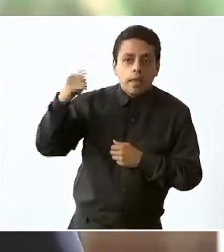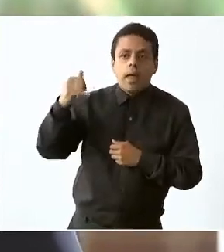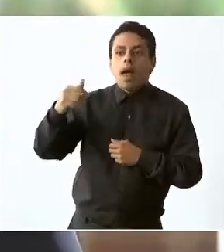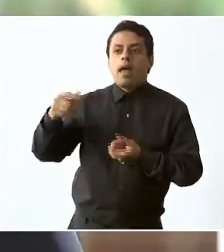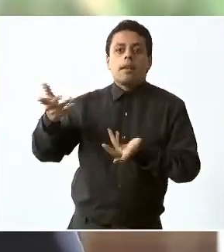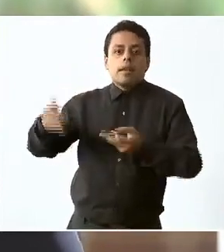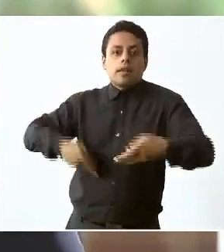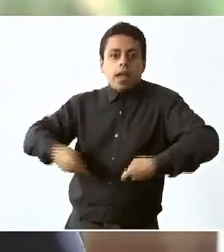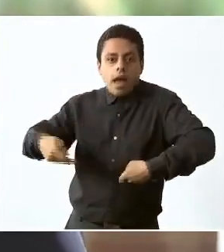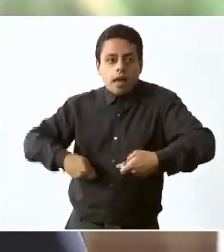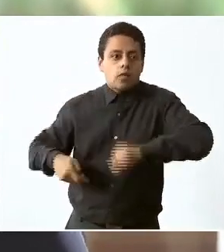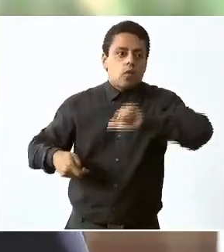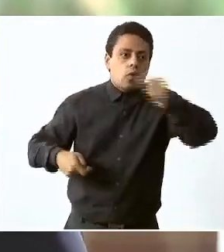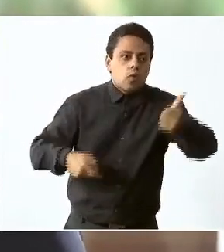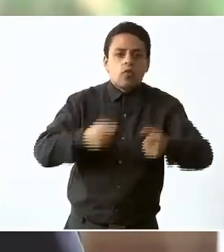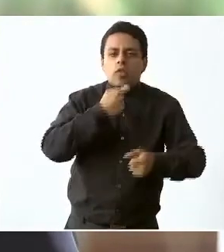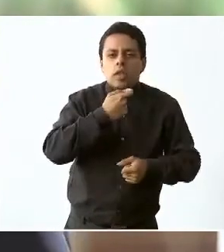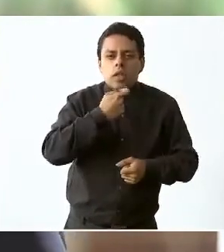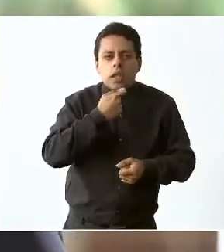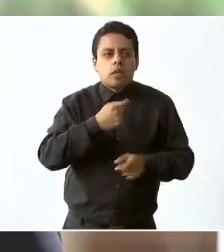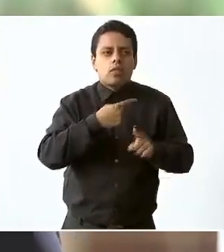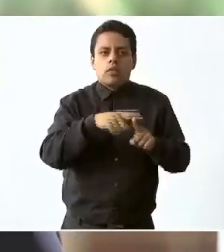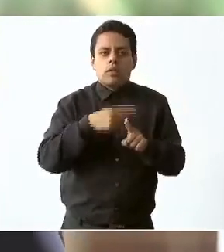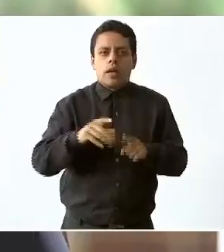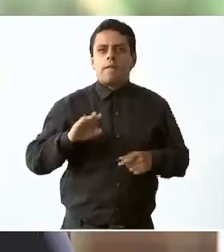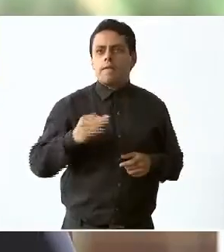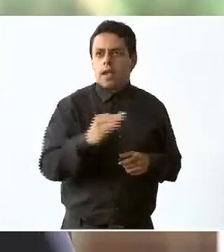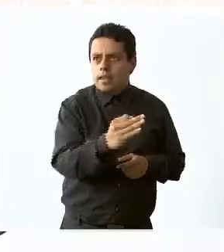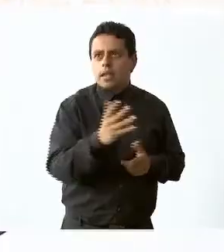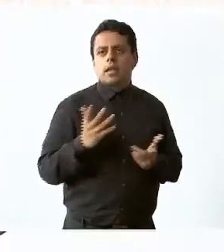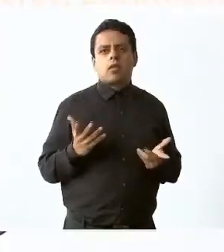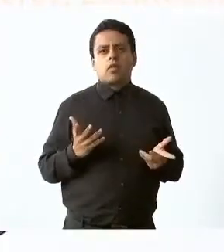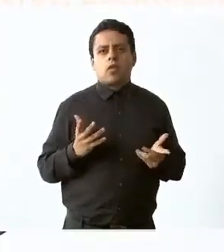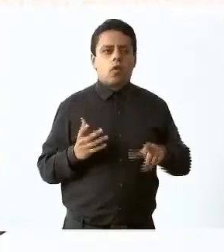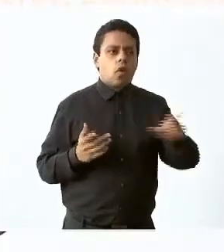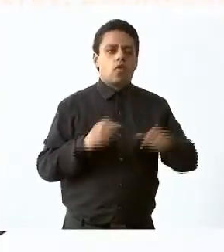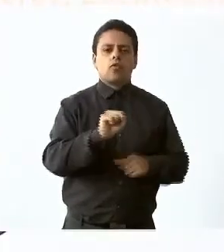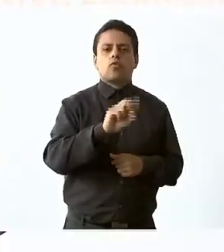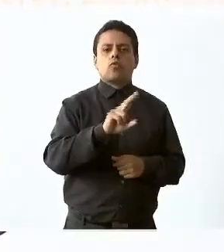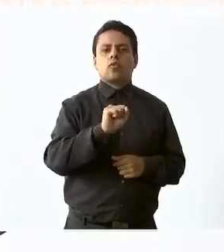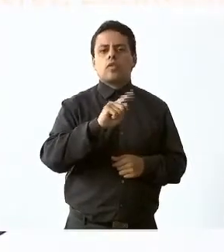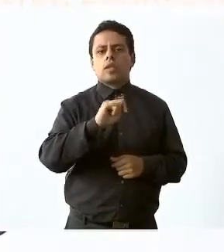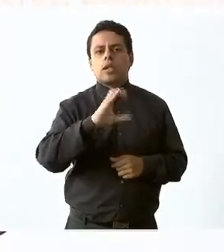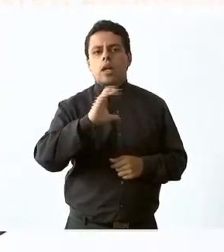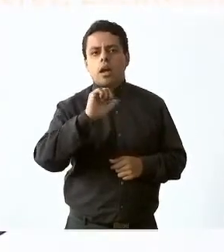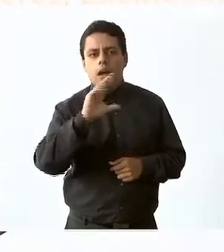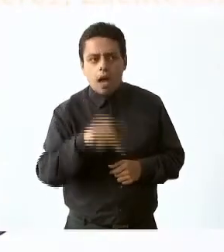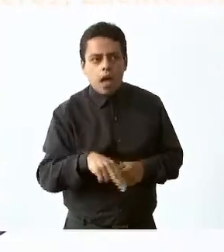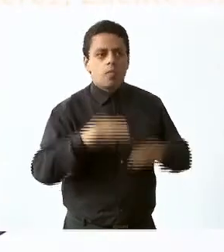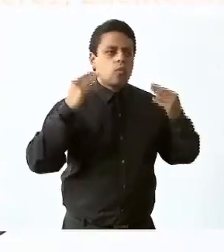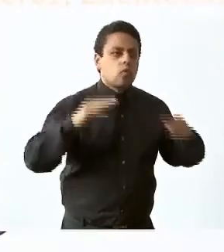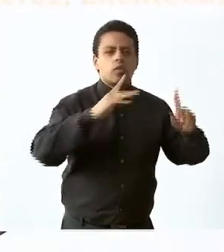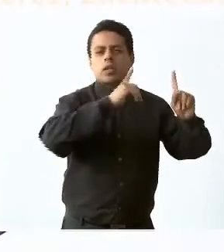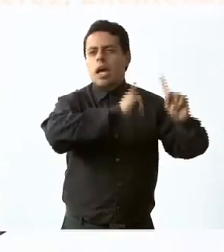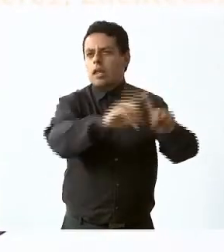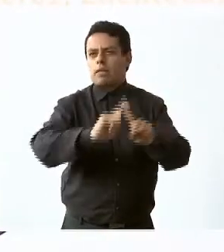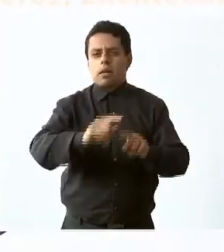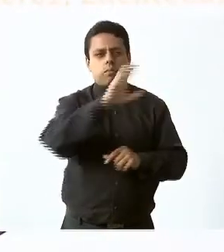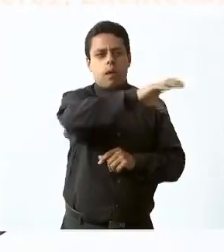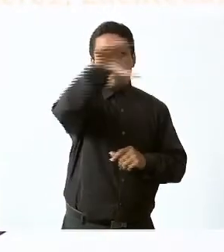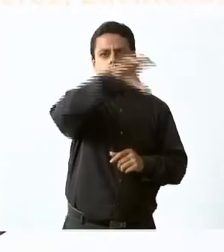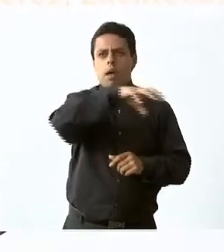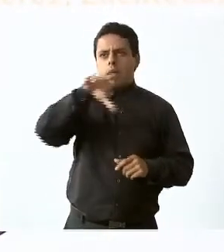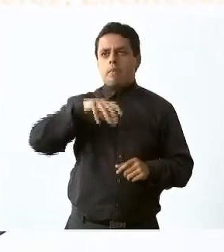haciendo música y artes escénicas en Fresnillo, en Susticacán. En los más de 300 semilleros alrededor